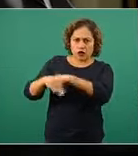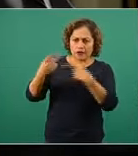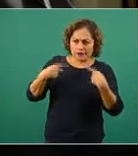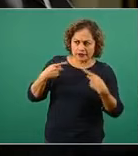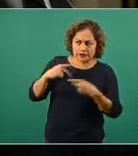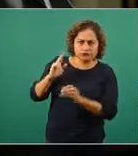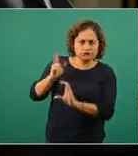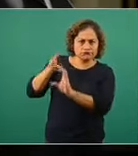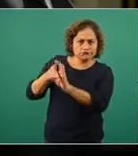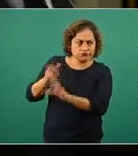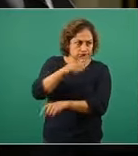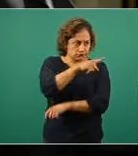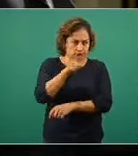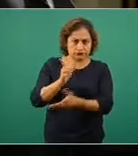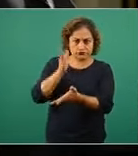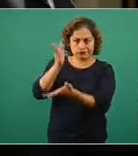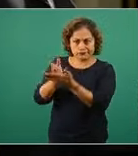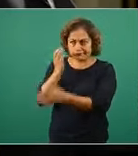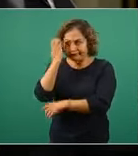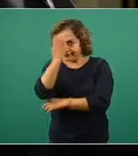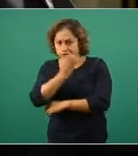casos? Y saber un poco